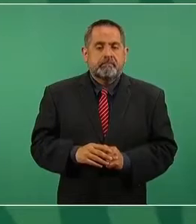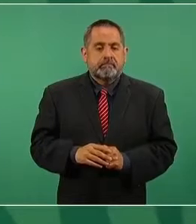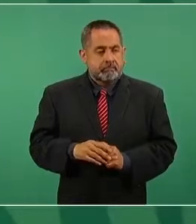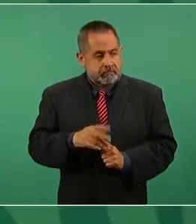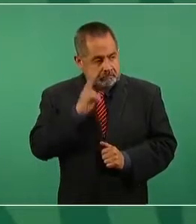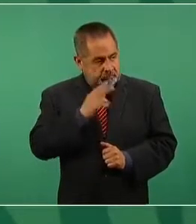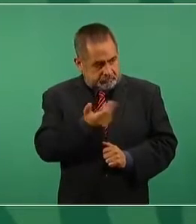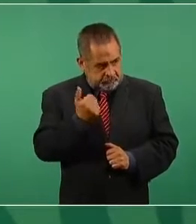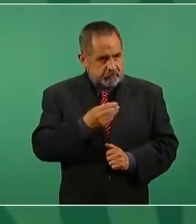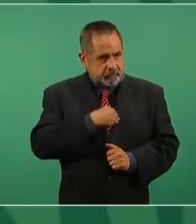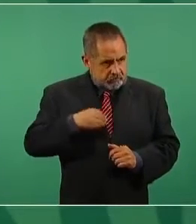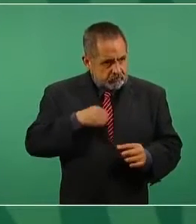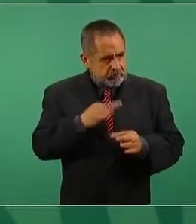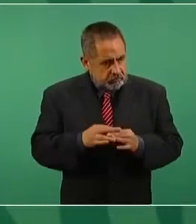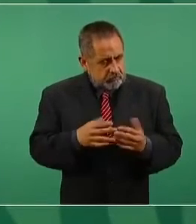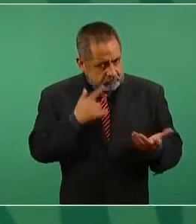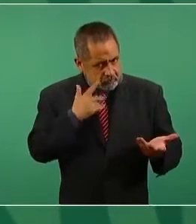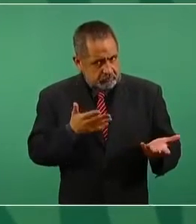cumplan